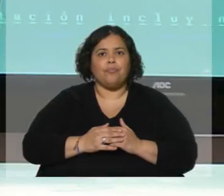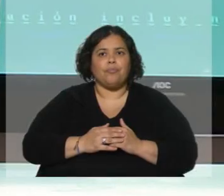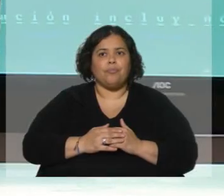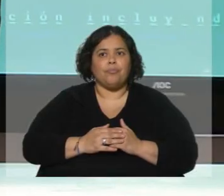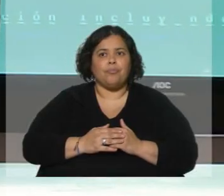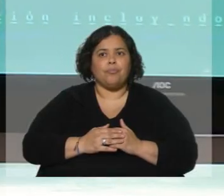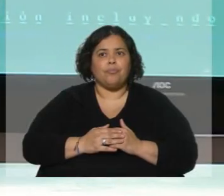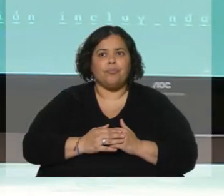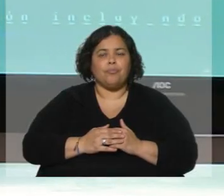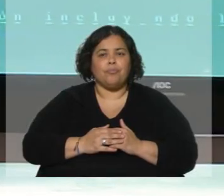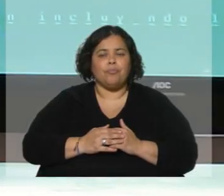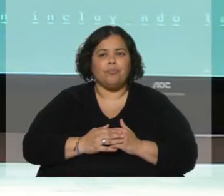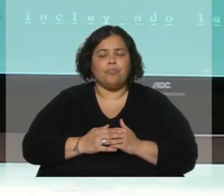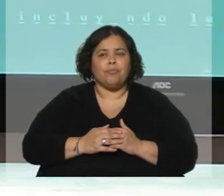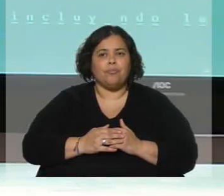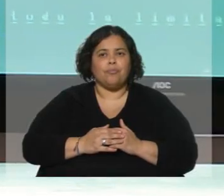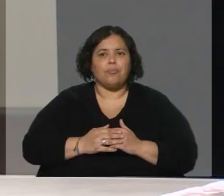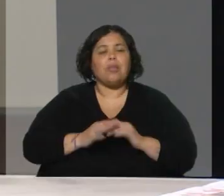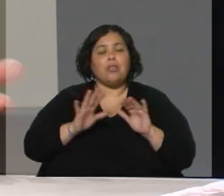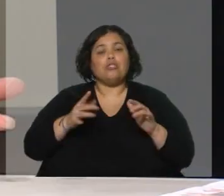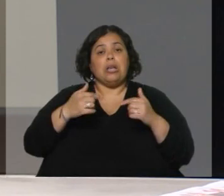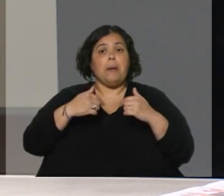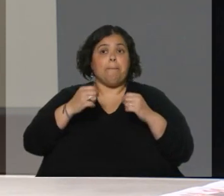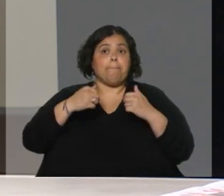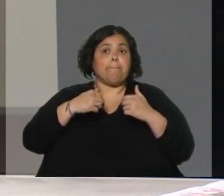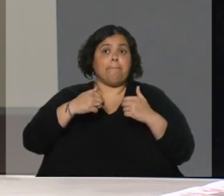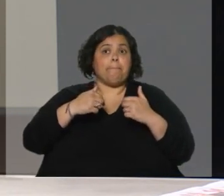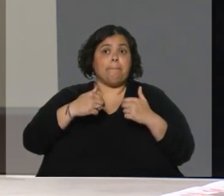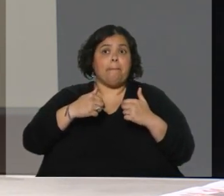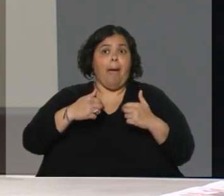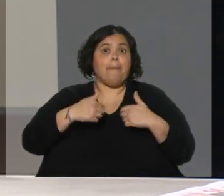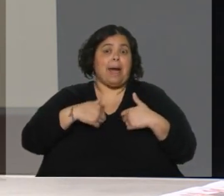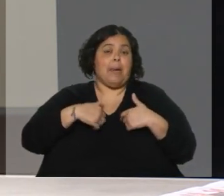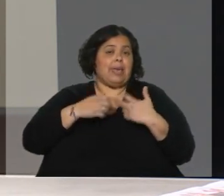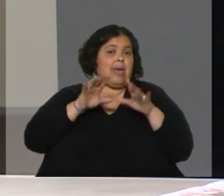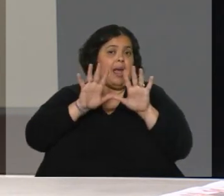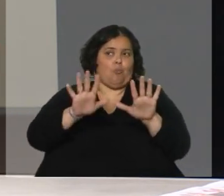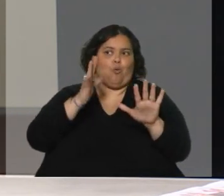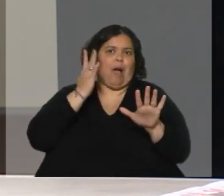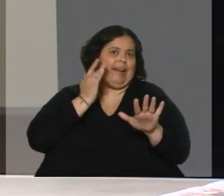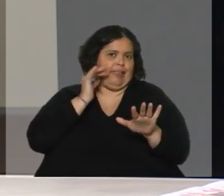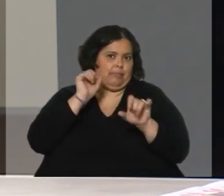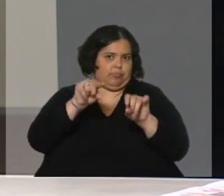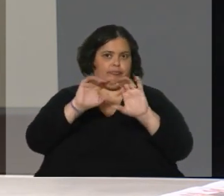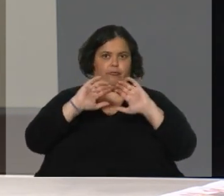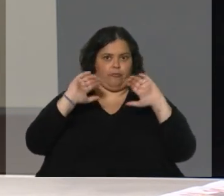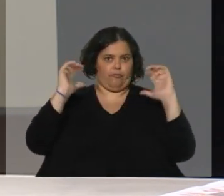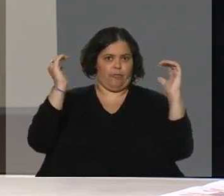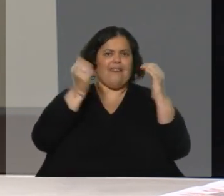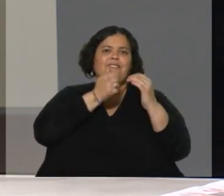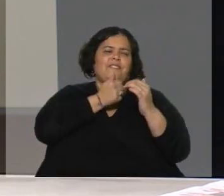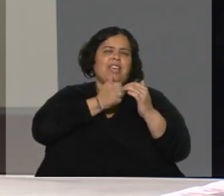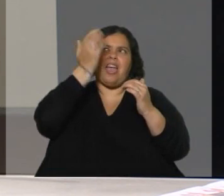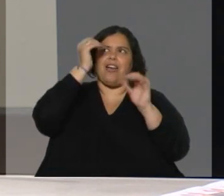nacional claro yo para mí era una obra de arte no se puede calificar o sea en realidad era vinculado a